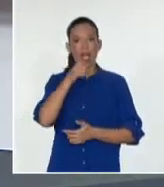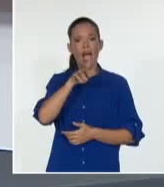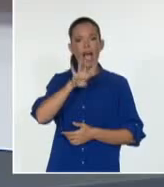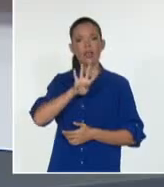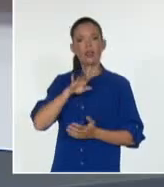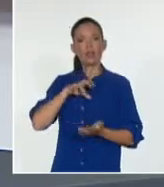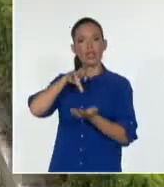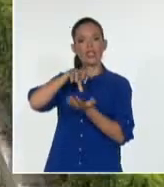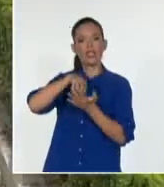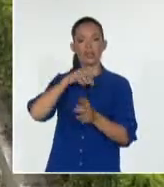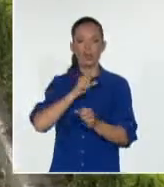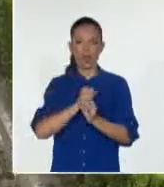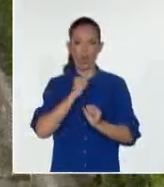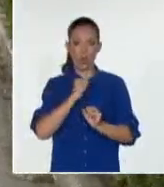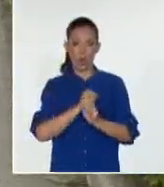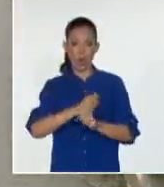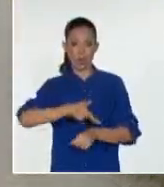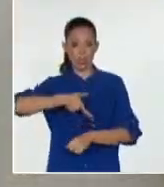laborales